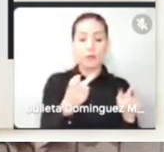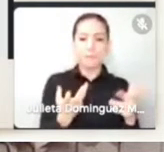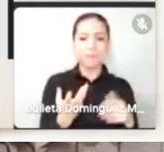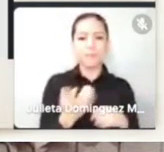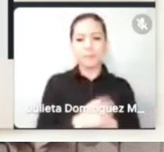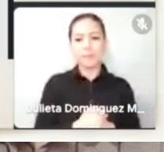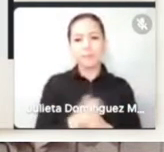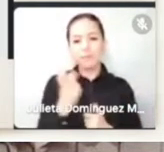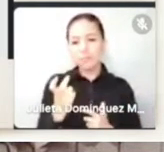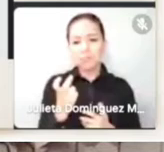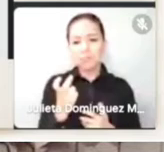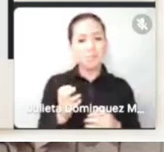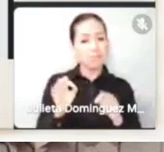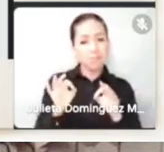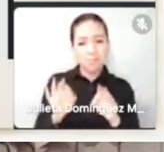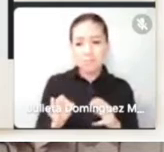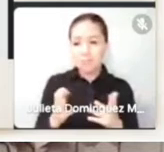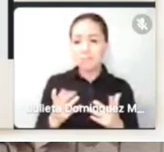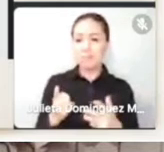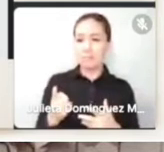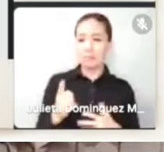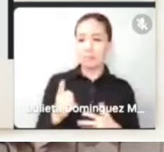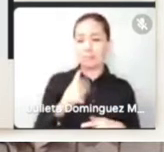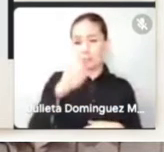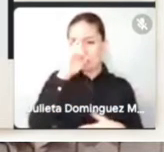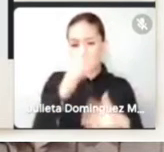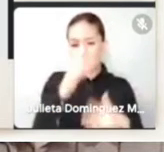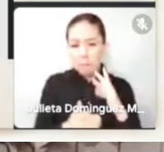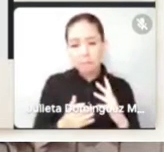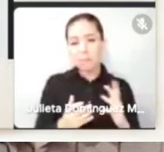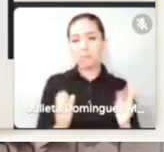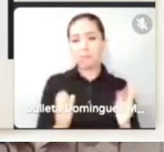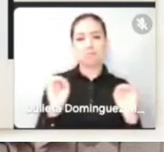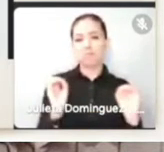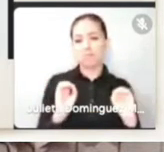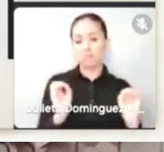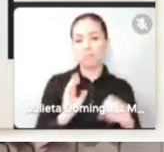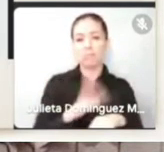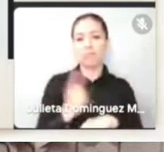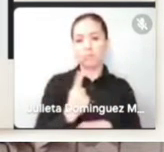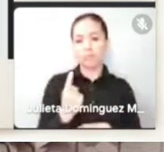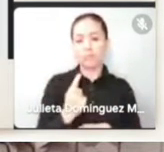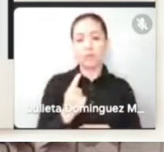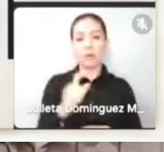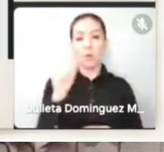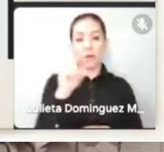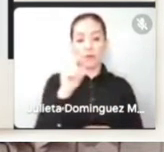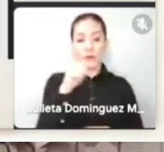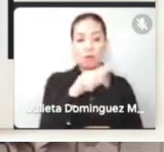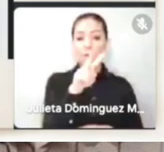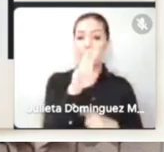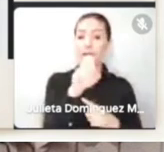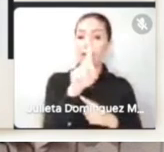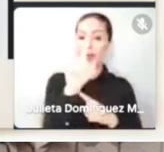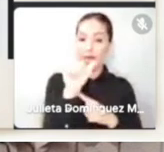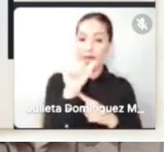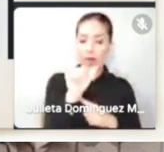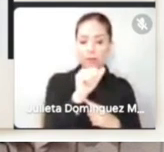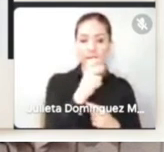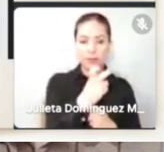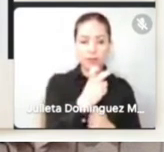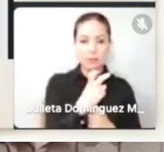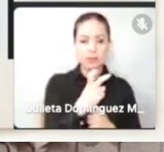como infundado este agravio por las razones siguientes. La finalidad de la veda electoral consiste en generar